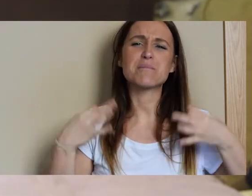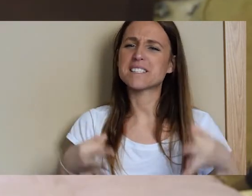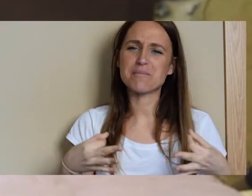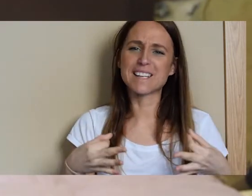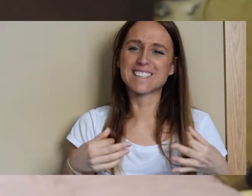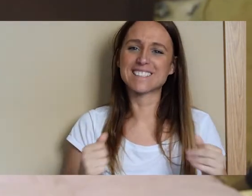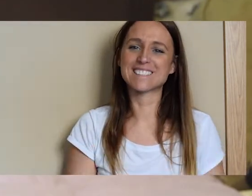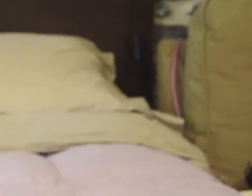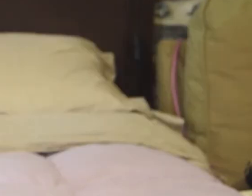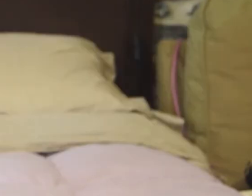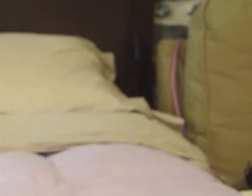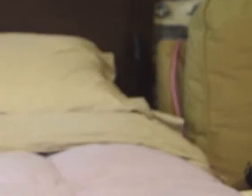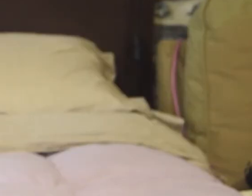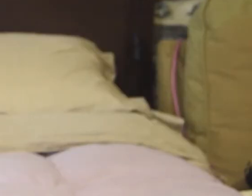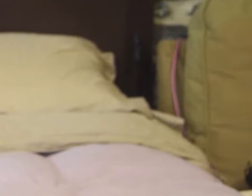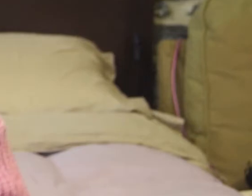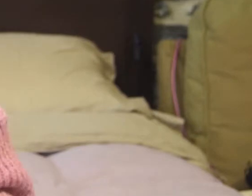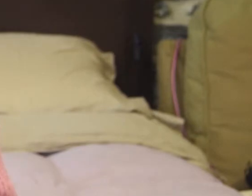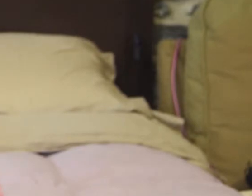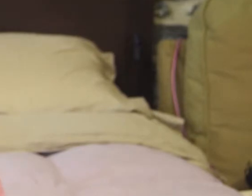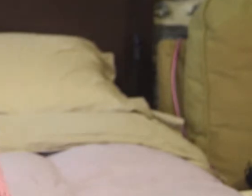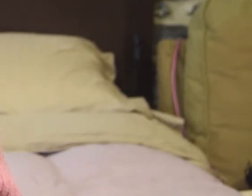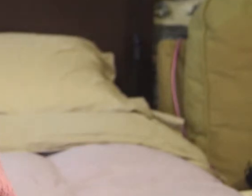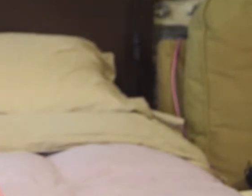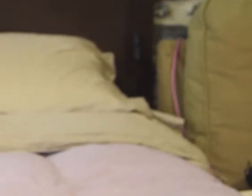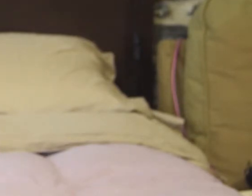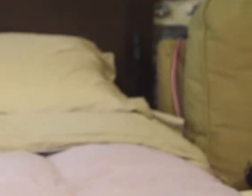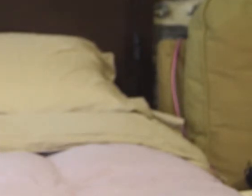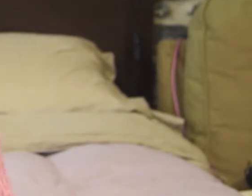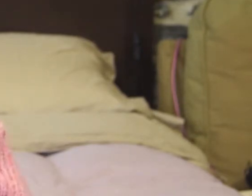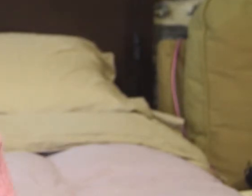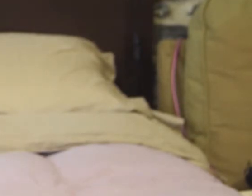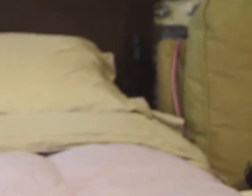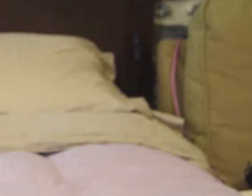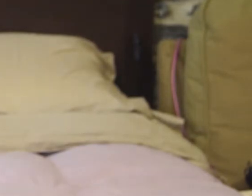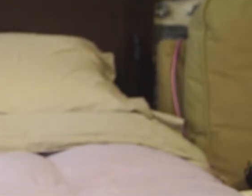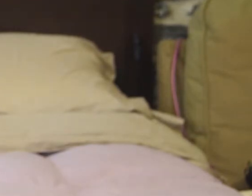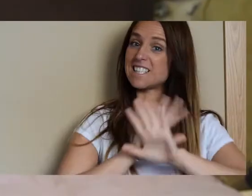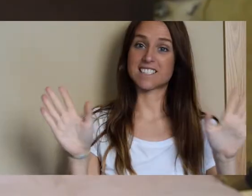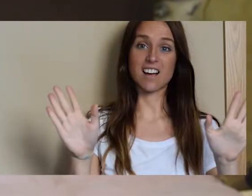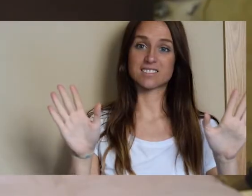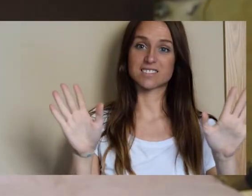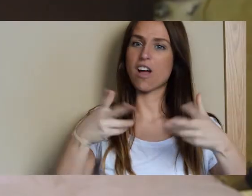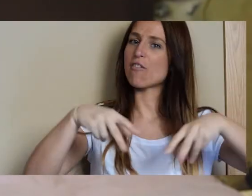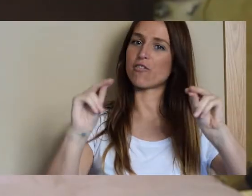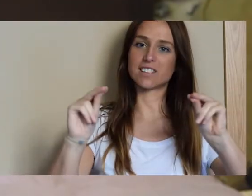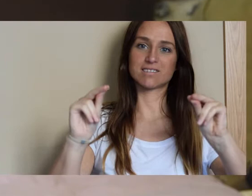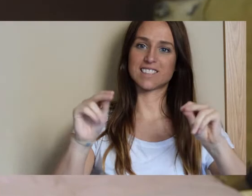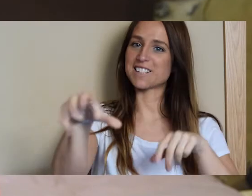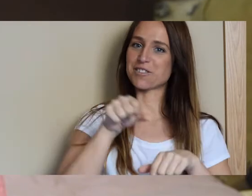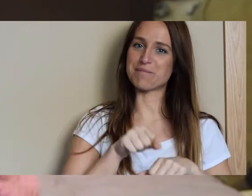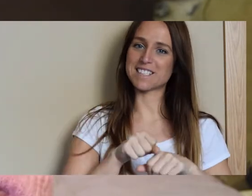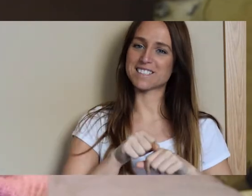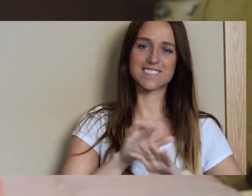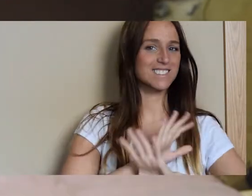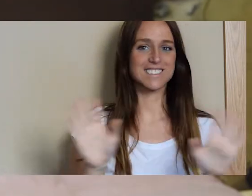preciosos. Me encantan. No me los voy a quitar de encima. Hasta que se me hacen los pies. No me los pienso, quita. Bueno, y esto es todo. Ya